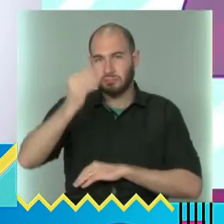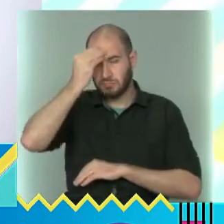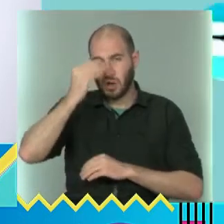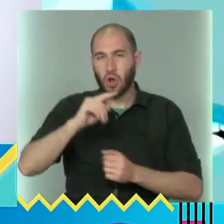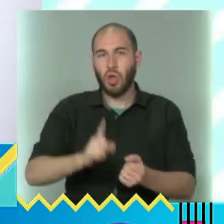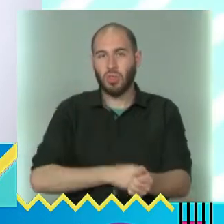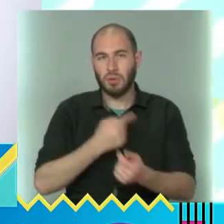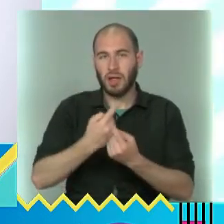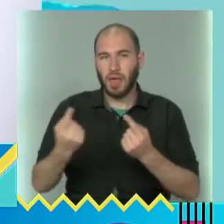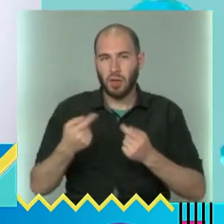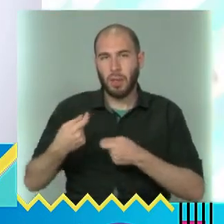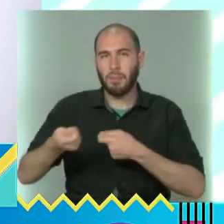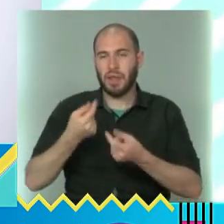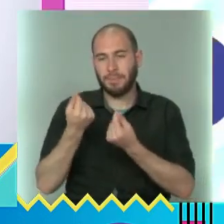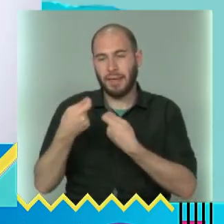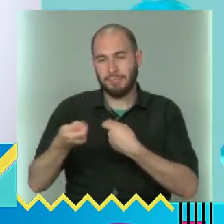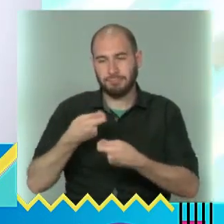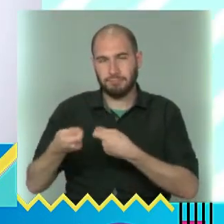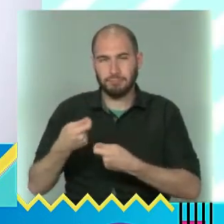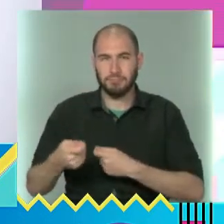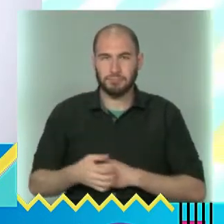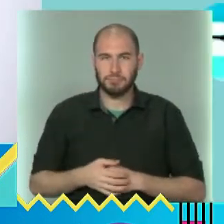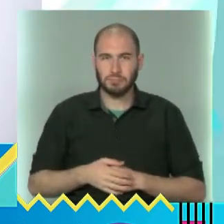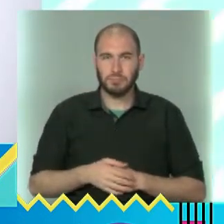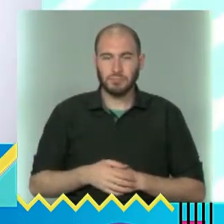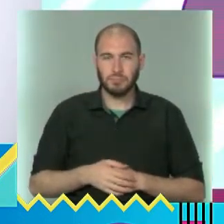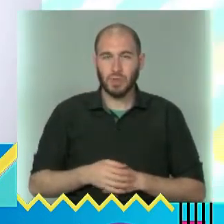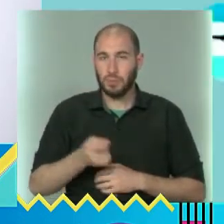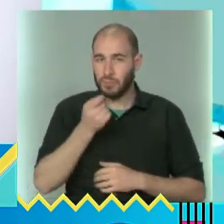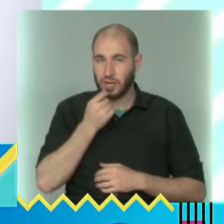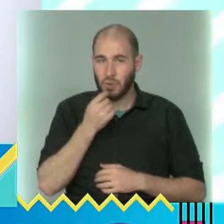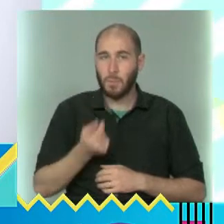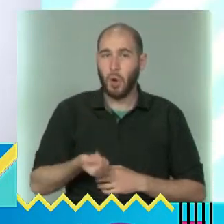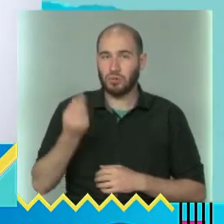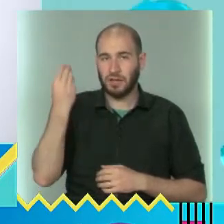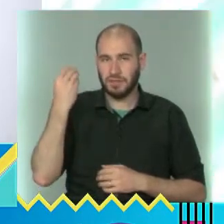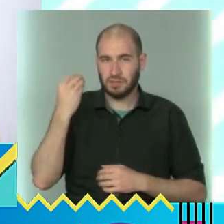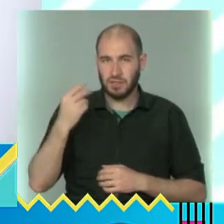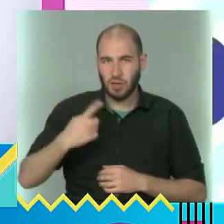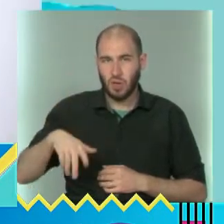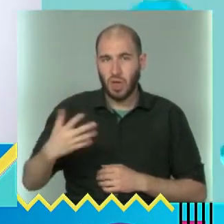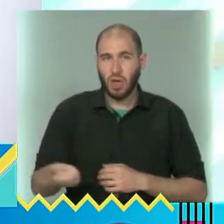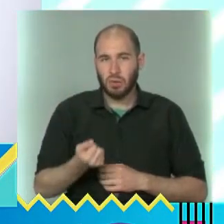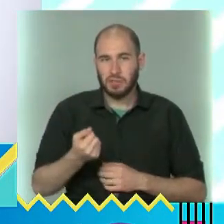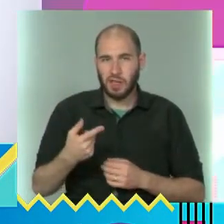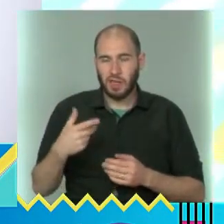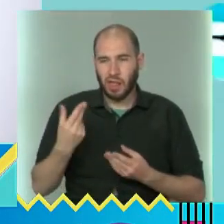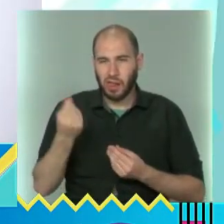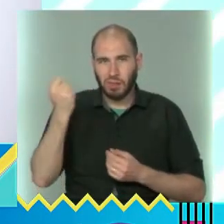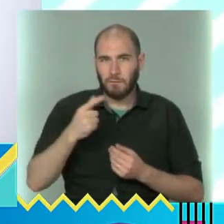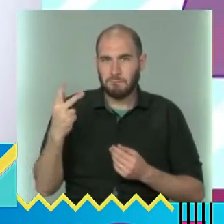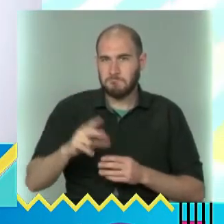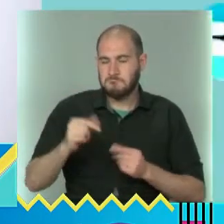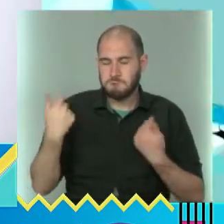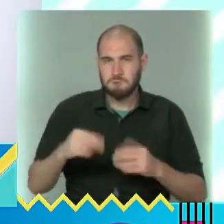hábitos personales a la hora de manejar las finanzas, ¿sí? Por ejemplo, muchas veces nos encontramos ajustados económicamente